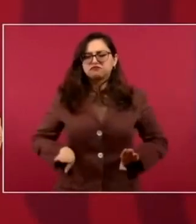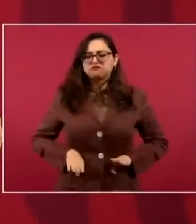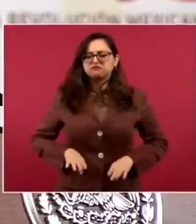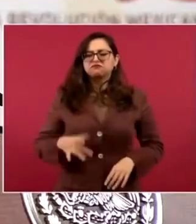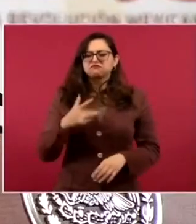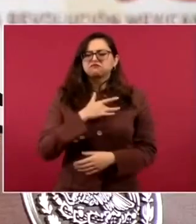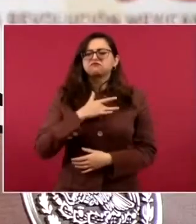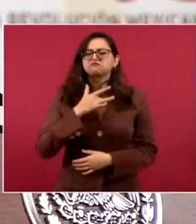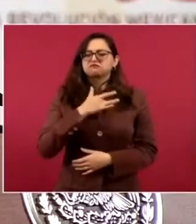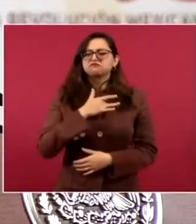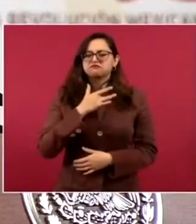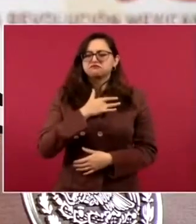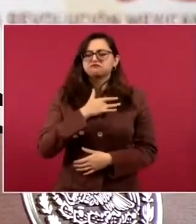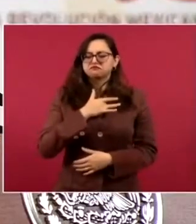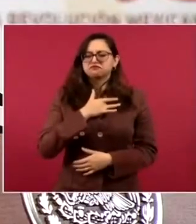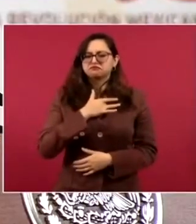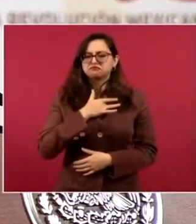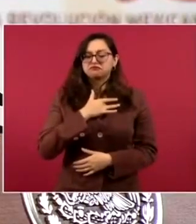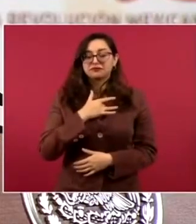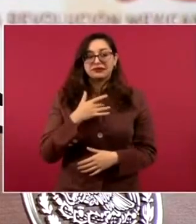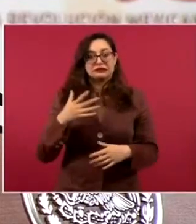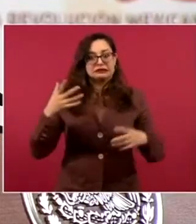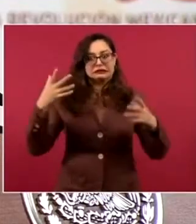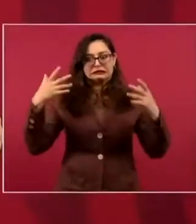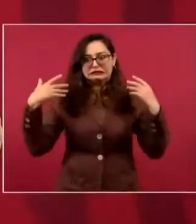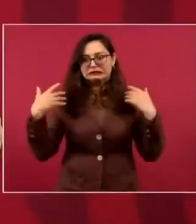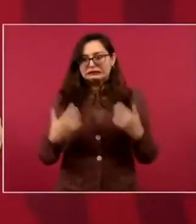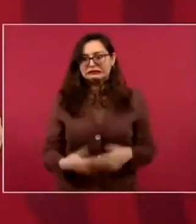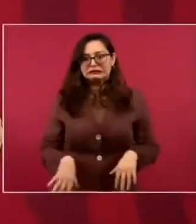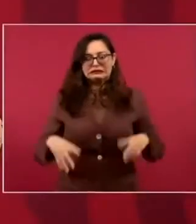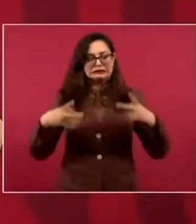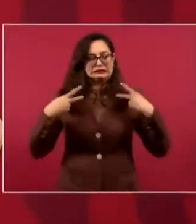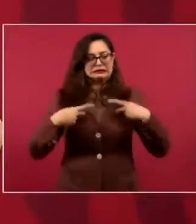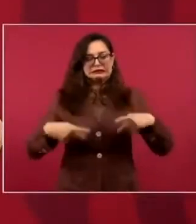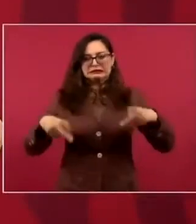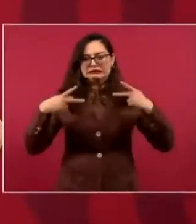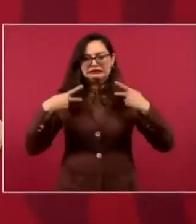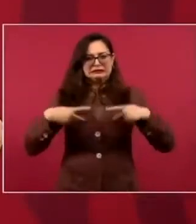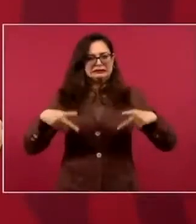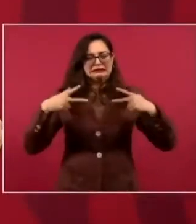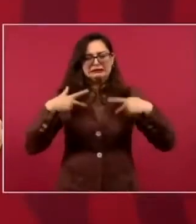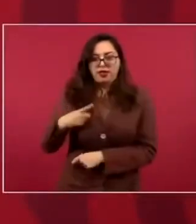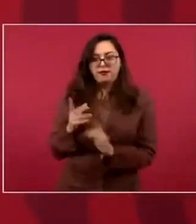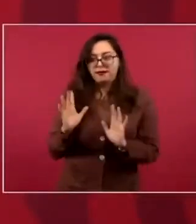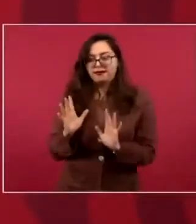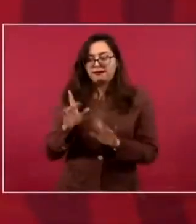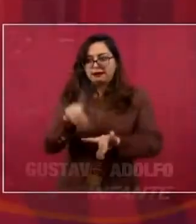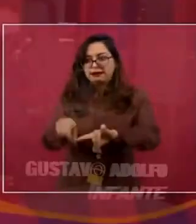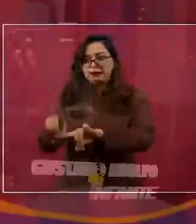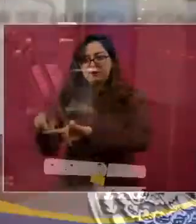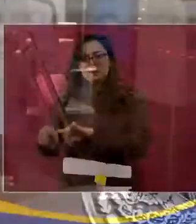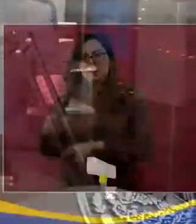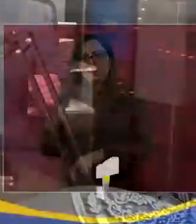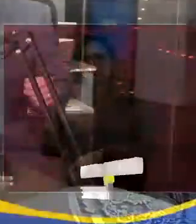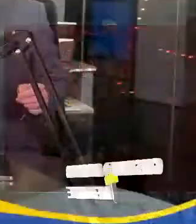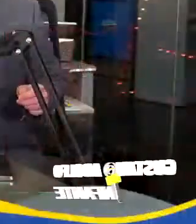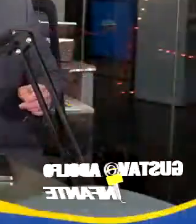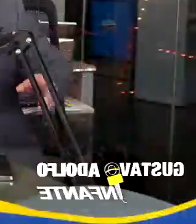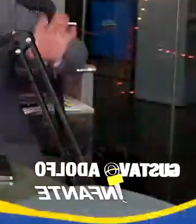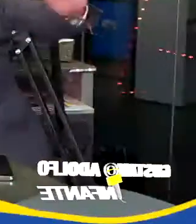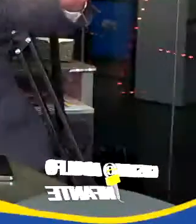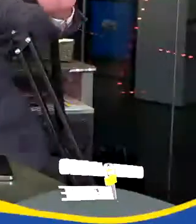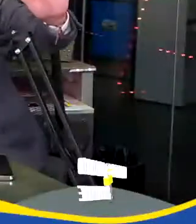sensible, tiene muchos seguidores, es un fenómeno mundial, pero eso es un asunto muy serio.